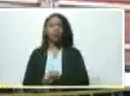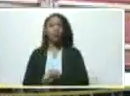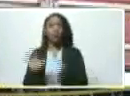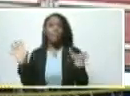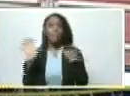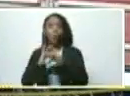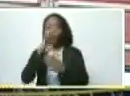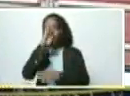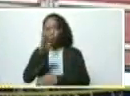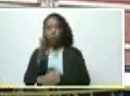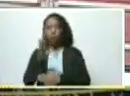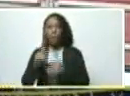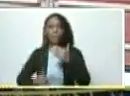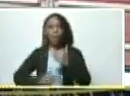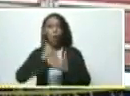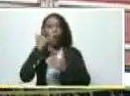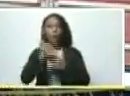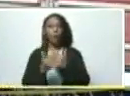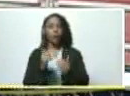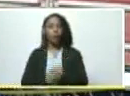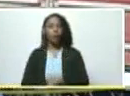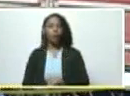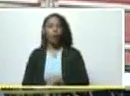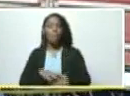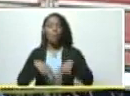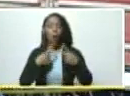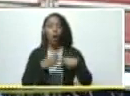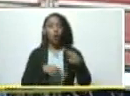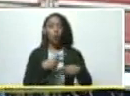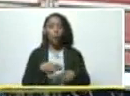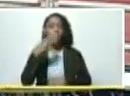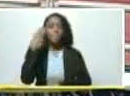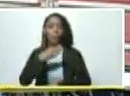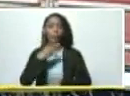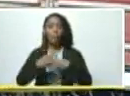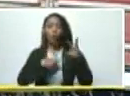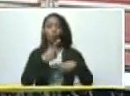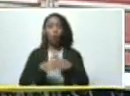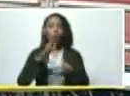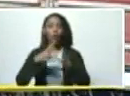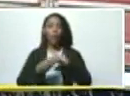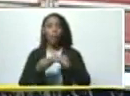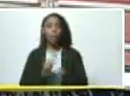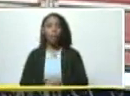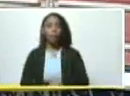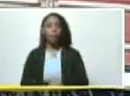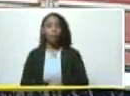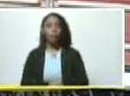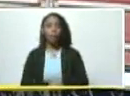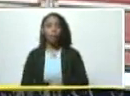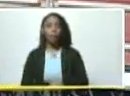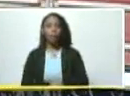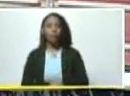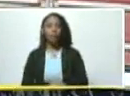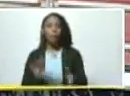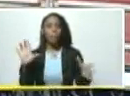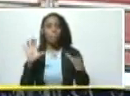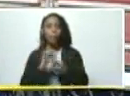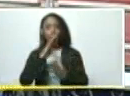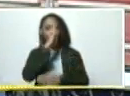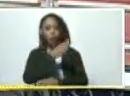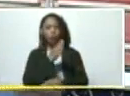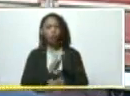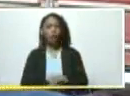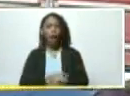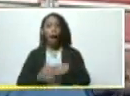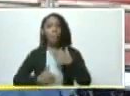vinculada directamente a los proyectos productivos, con P productivo de los CLAP. Y está vinculado directamente